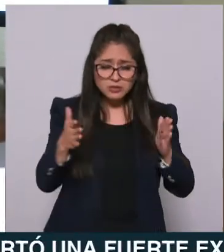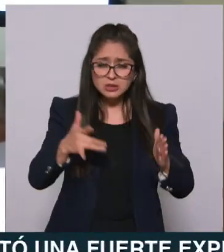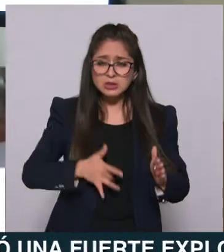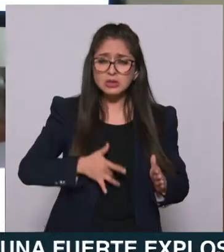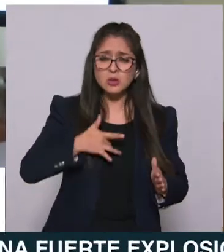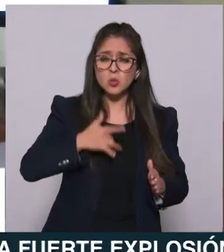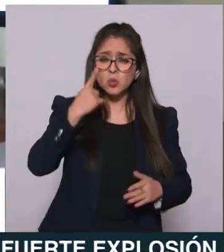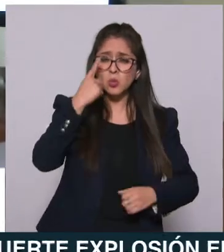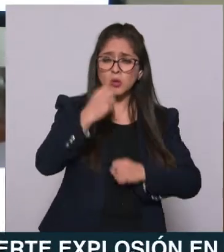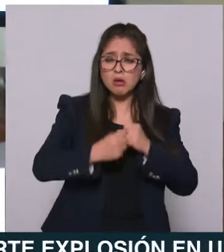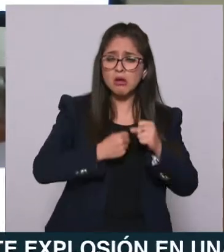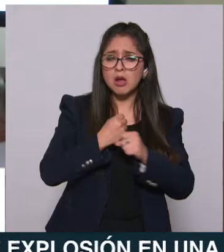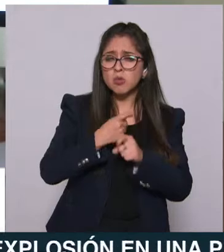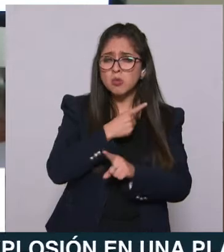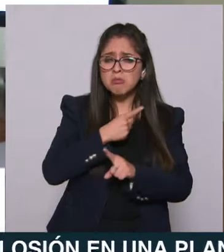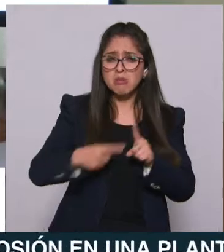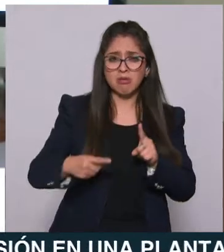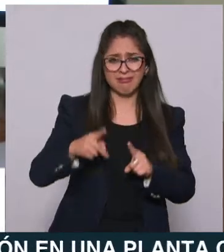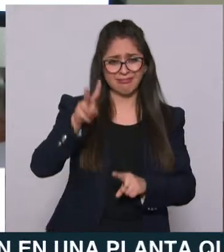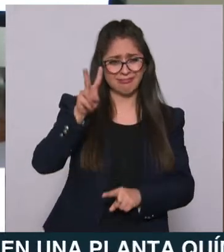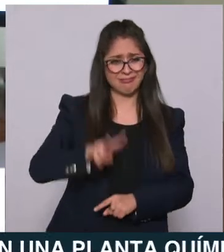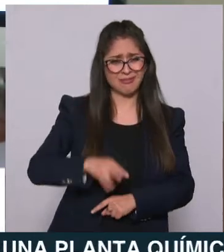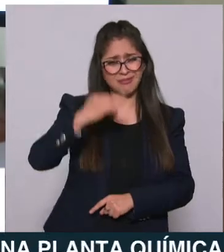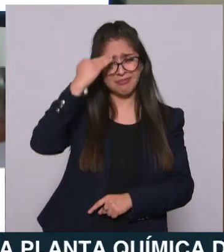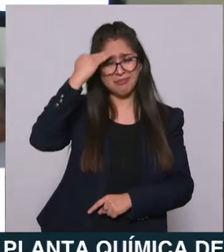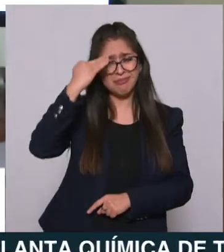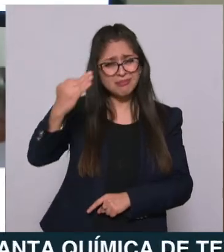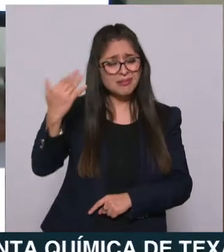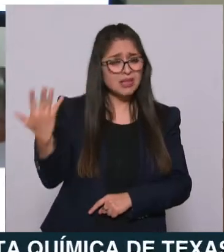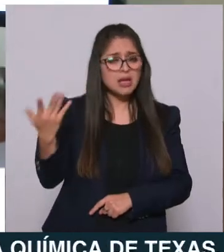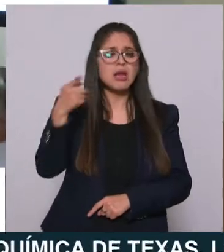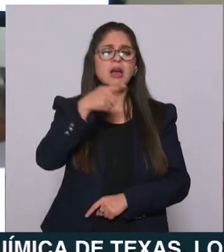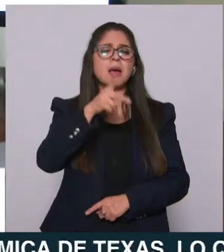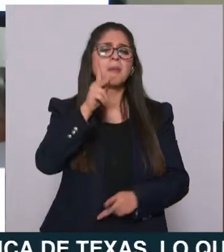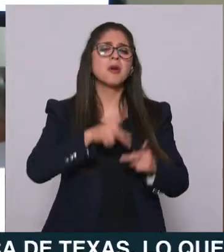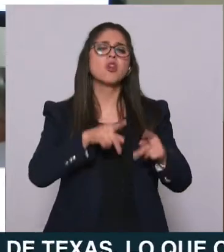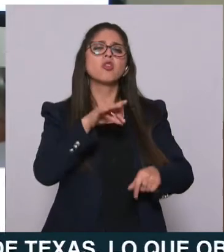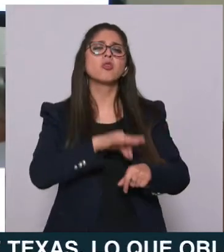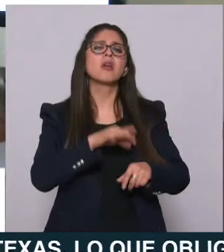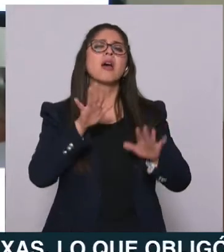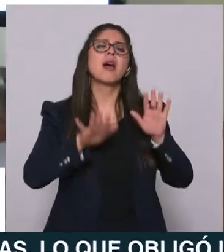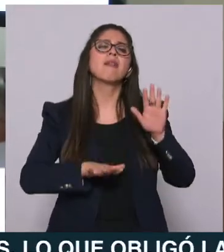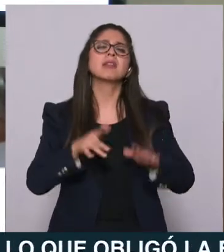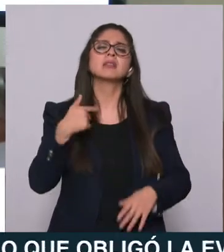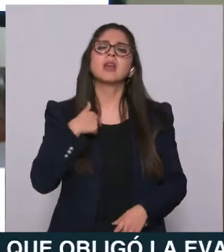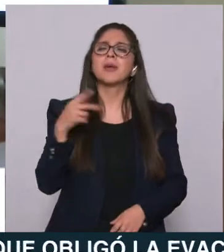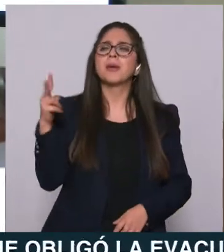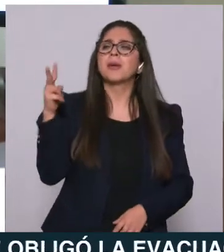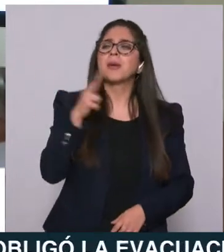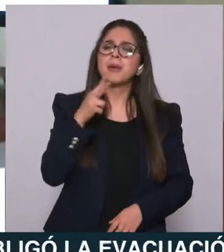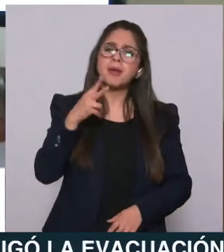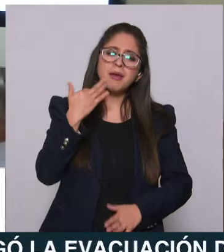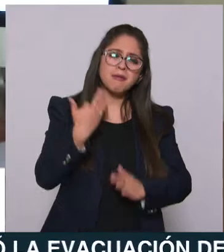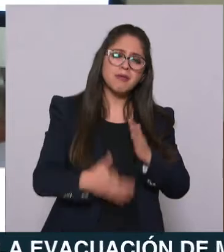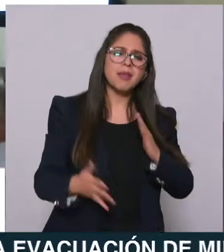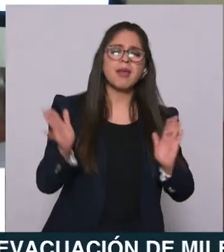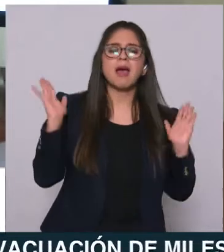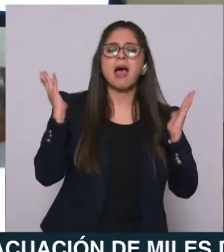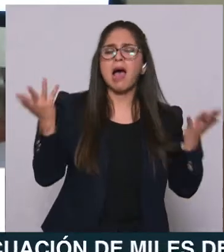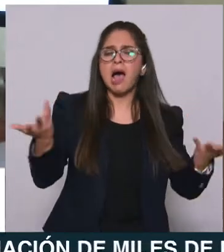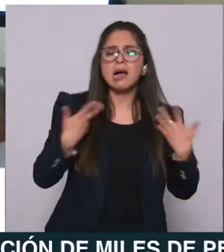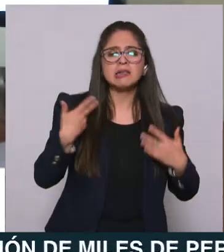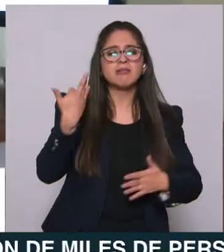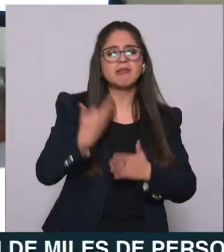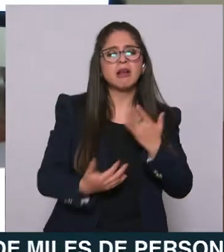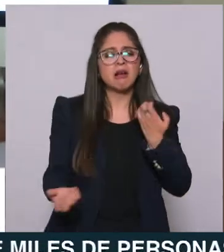O sea, es muchísimo tiempo. Parte es culpa del paciente, obviamente, no, bueno, me falta el aire, es condición física, no pasa nada, hasta que ya, y